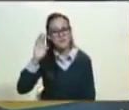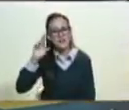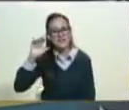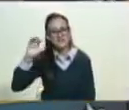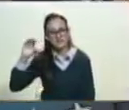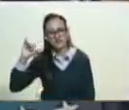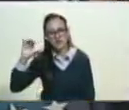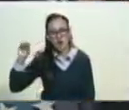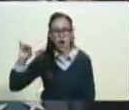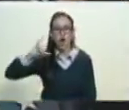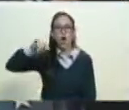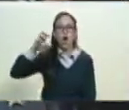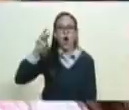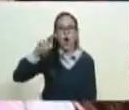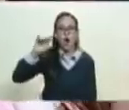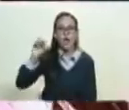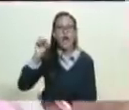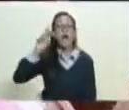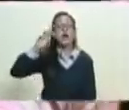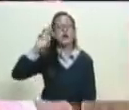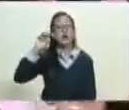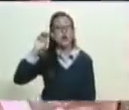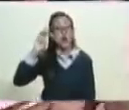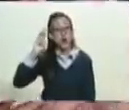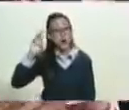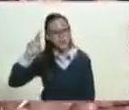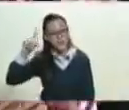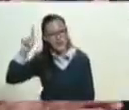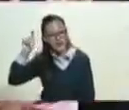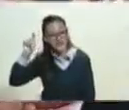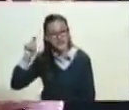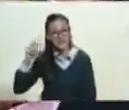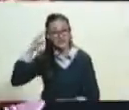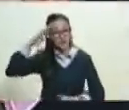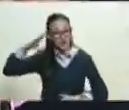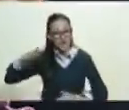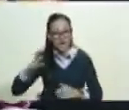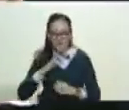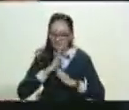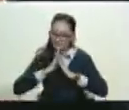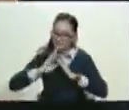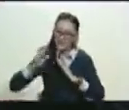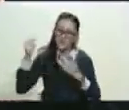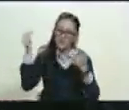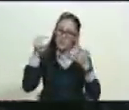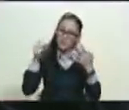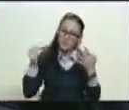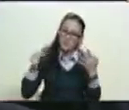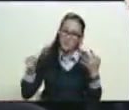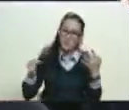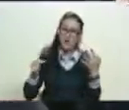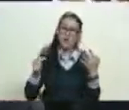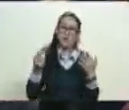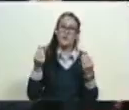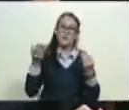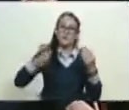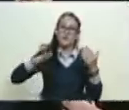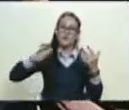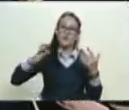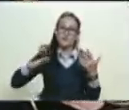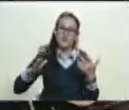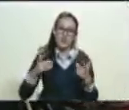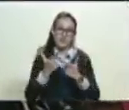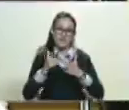Jorge Rodríguez, el joven Robert Serra. Entró nuestro soldado eterno, el comandante Eliezer Otaiza.